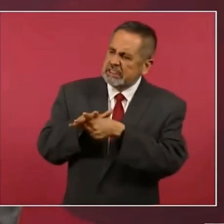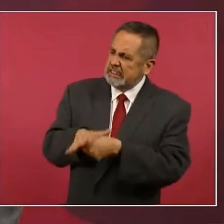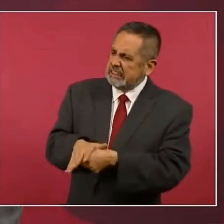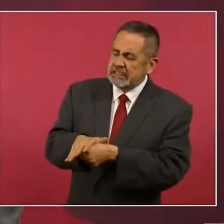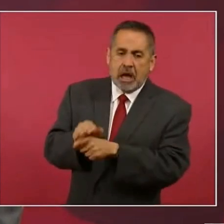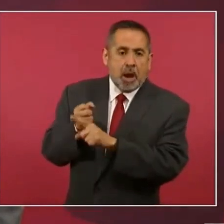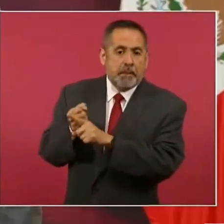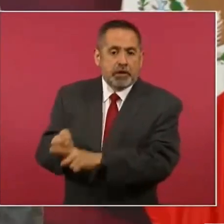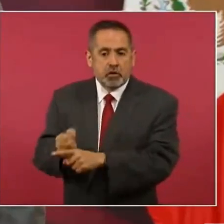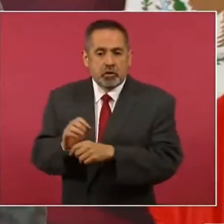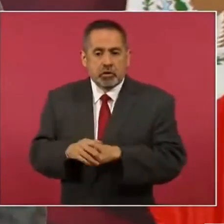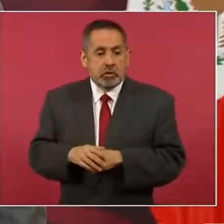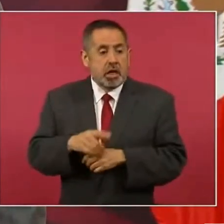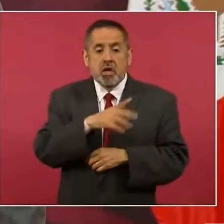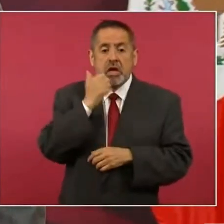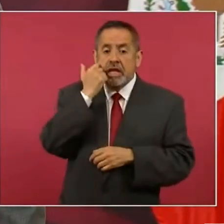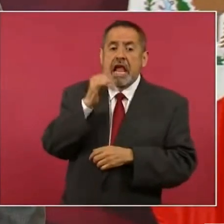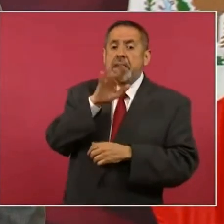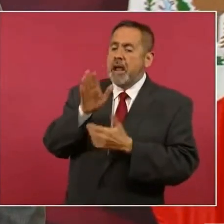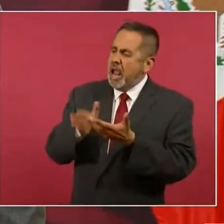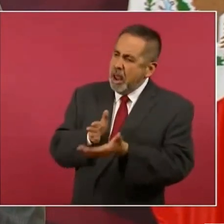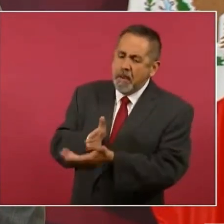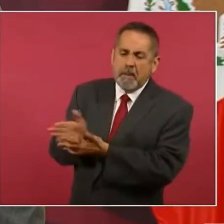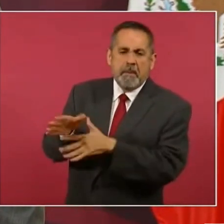tipo, bueno, hasta de invasión.